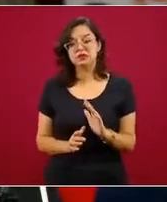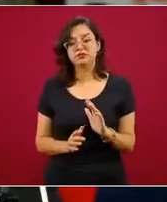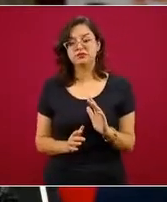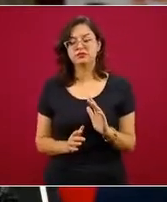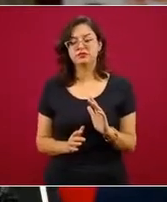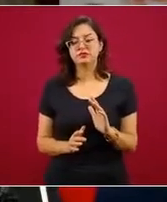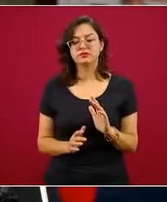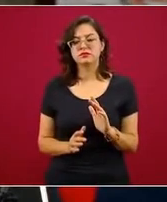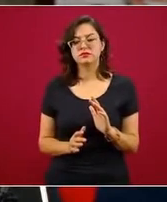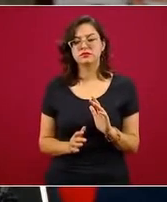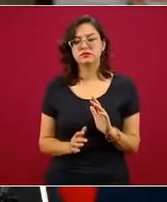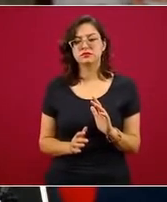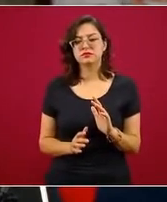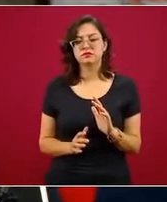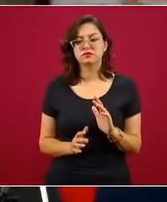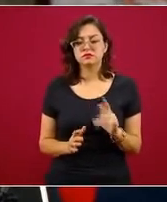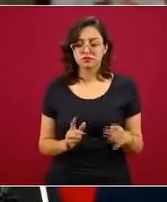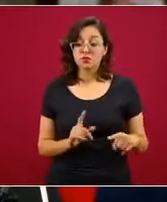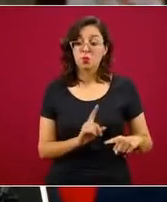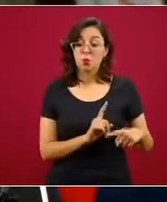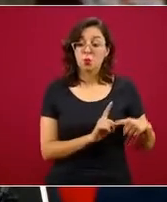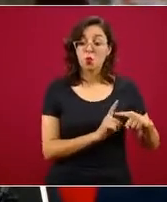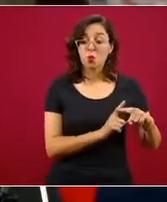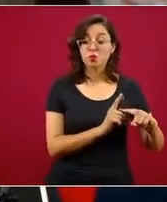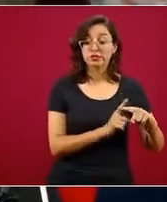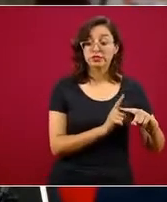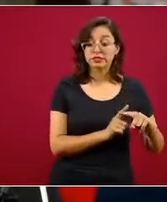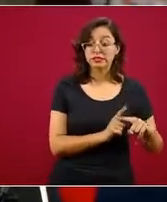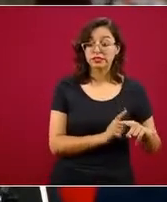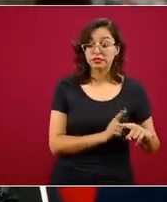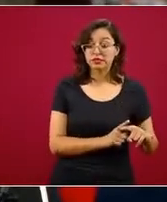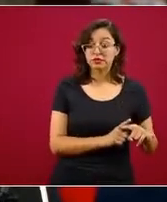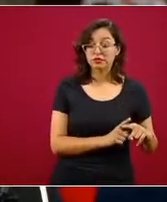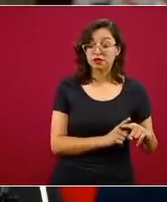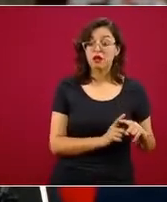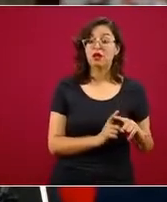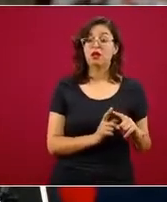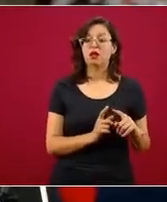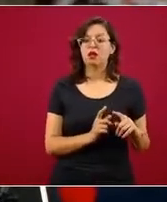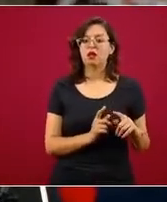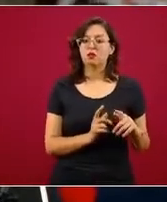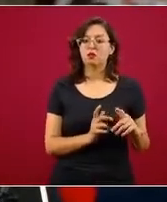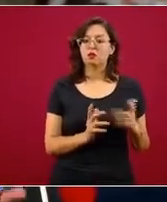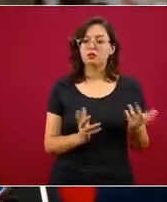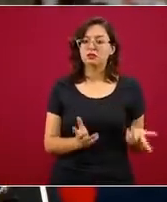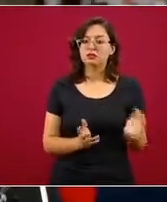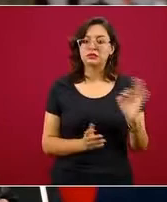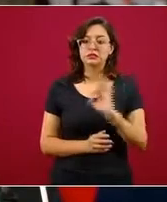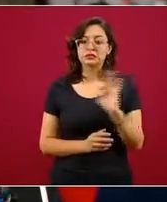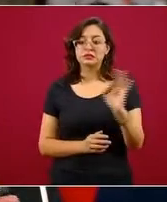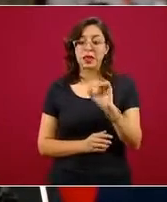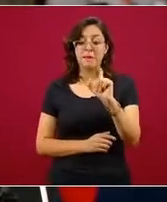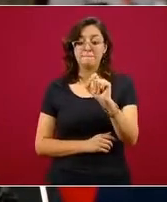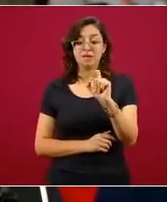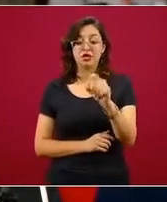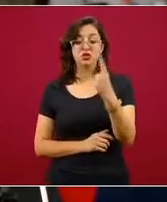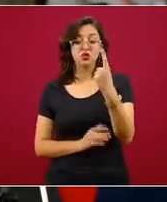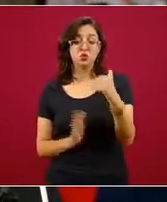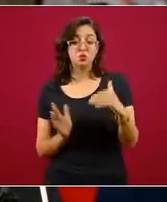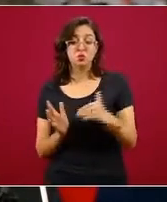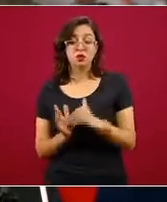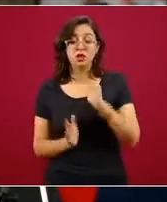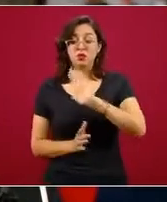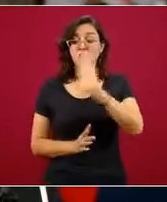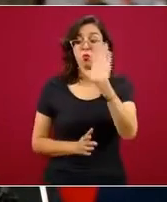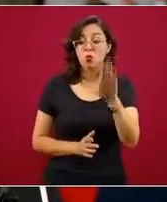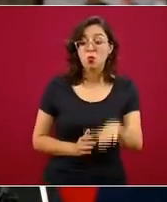los ya positivos, para, en dado caso, si se llegara a ser así, dar hasta 21,000, casi 21,000 muertos en